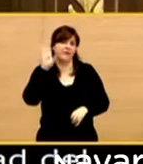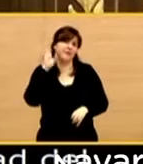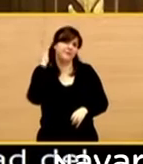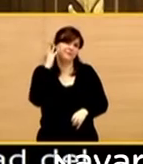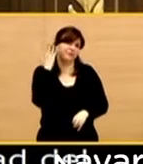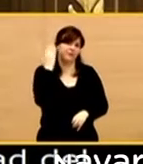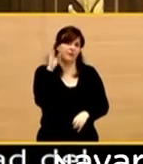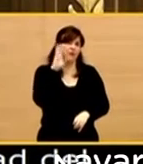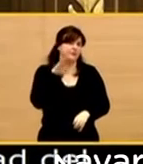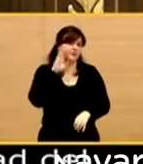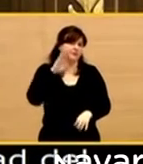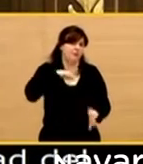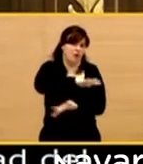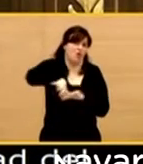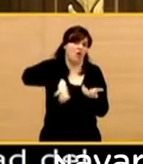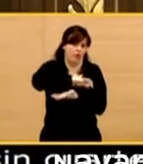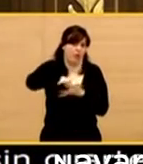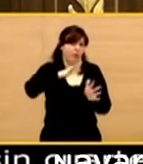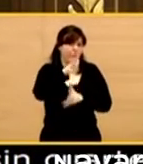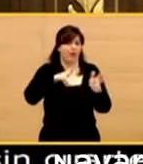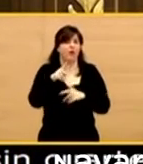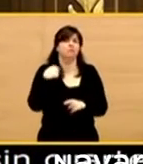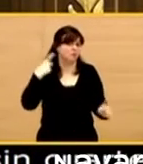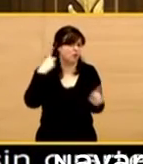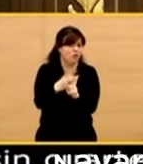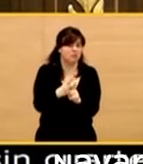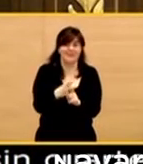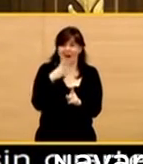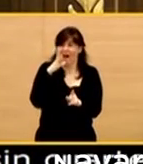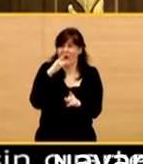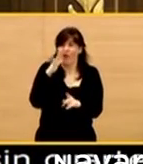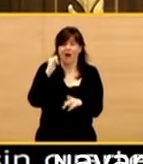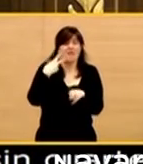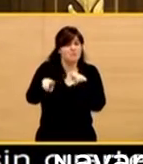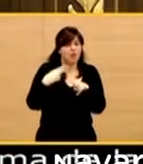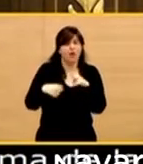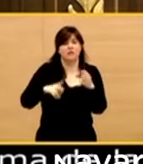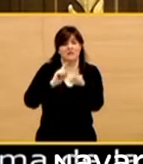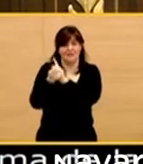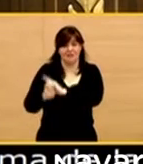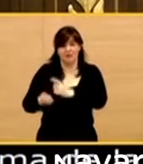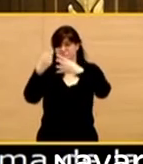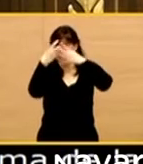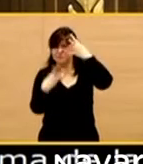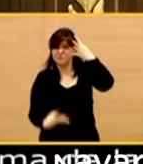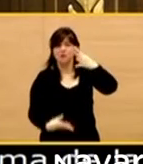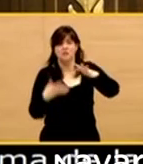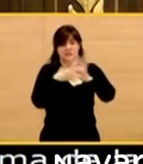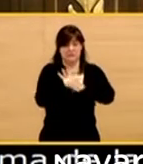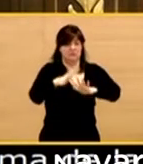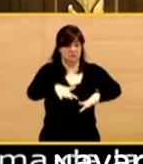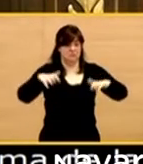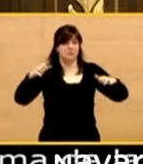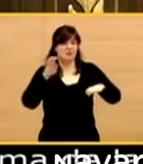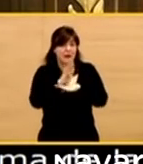mesa una larga serie de políticas de cambio aceptadas por la mayoría parlamentaria de este Congreso de los